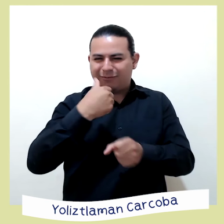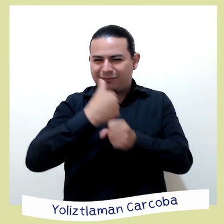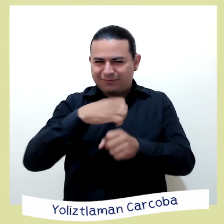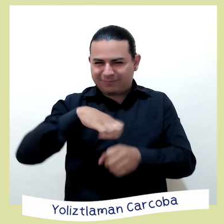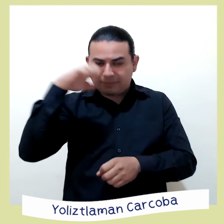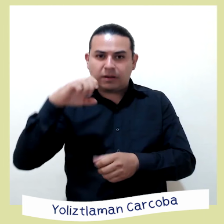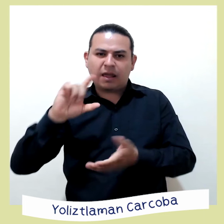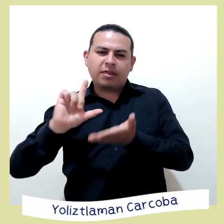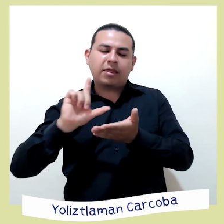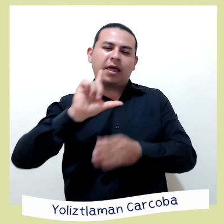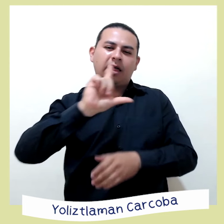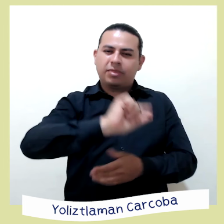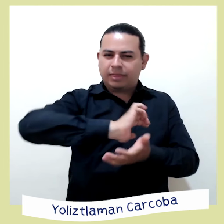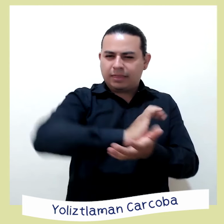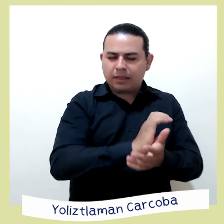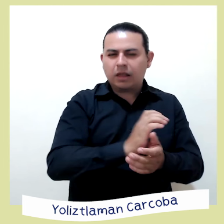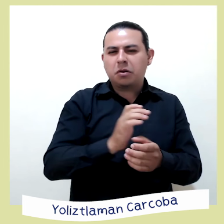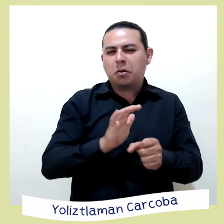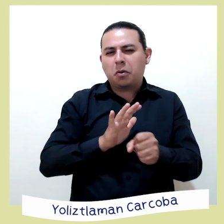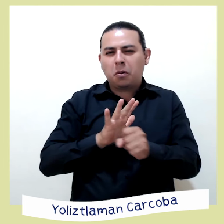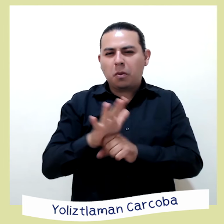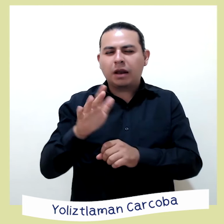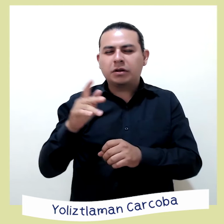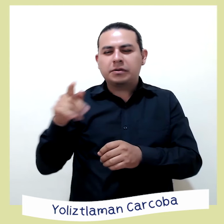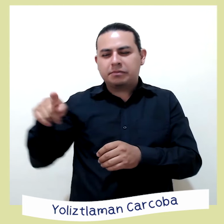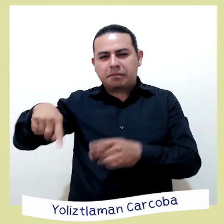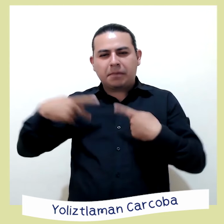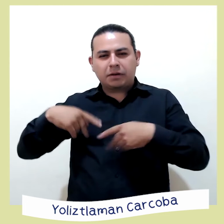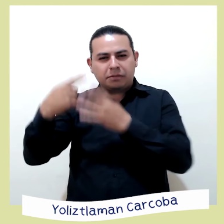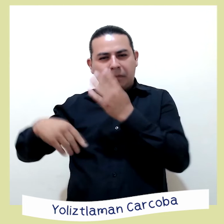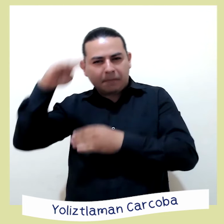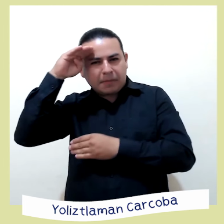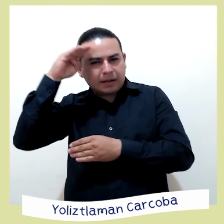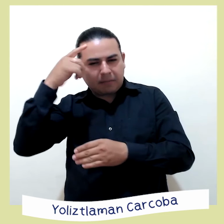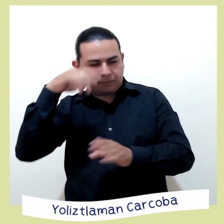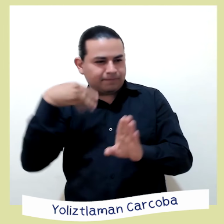contra de personas mayores y cómo éstas vulneran sus derechos?